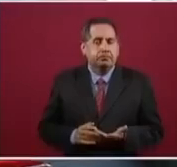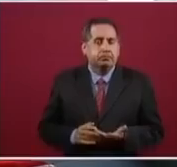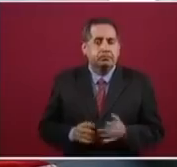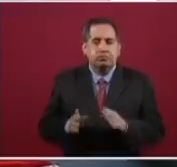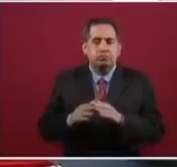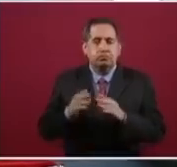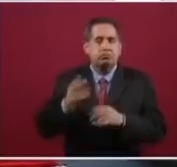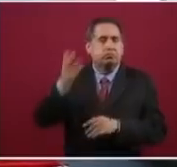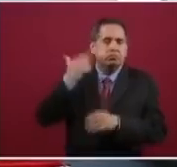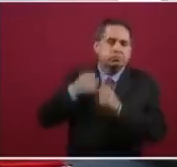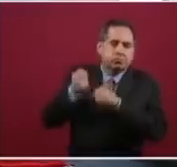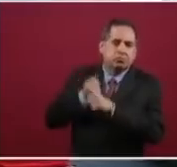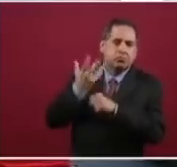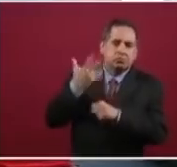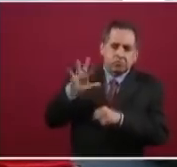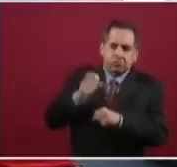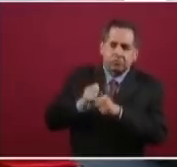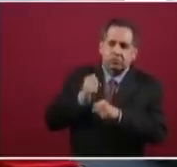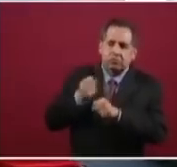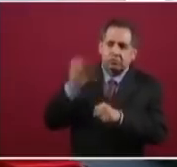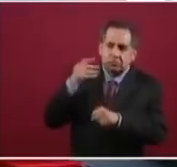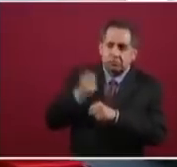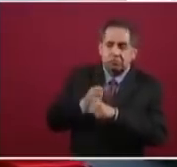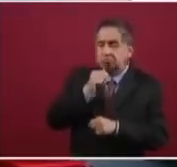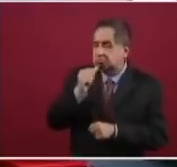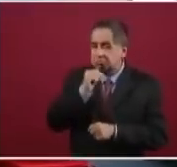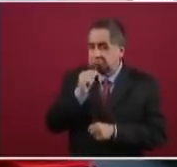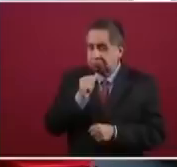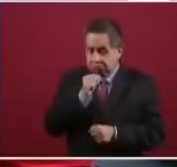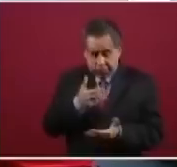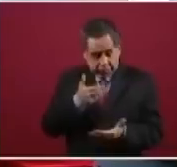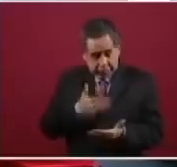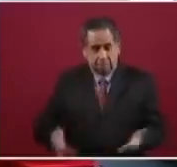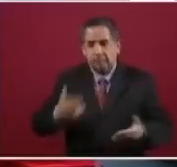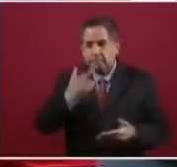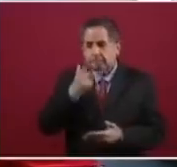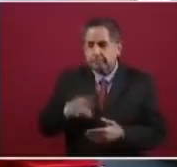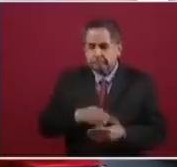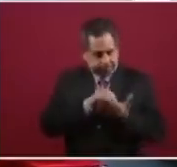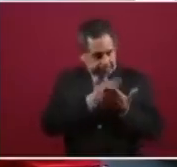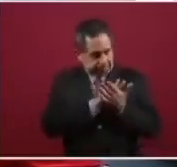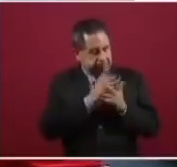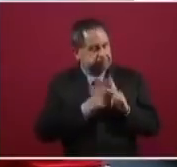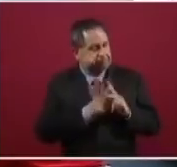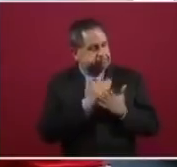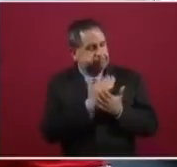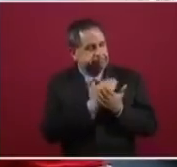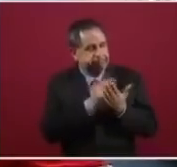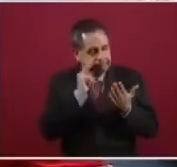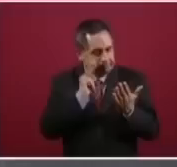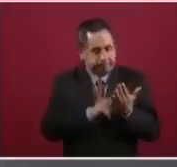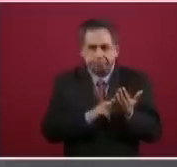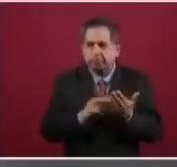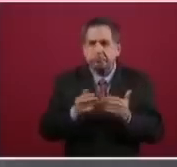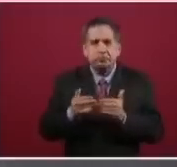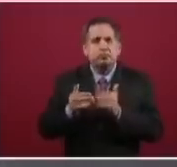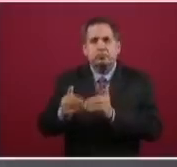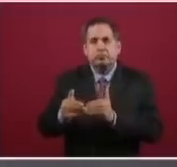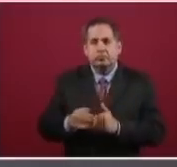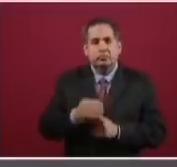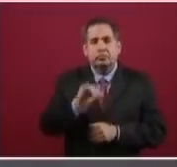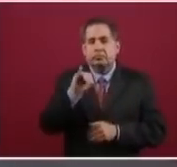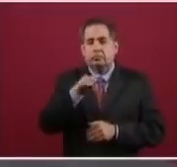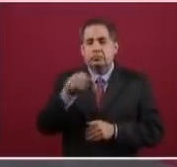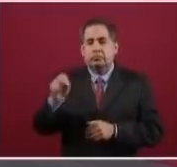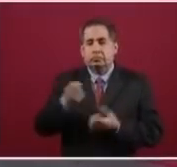muchas décadas de acuerdo a los datos de el seguro